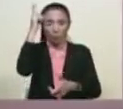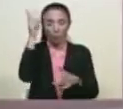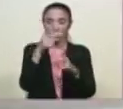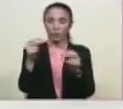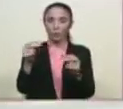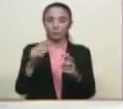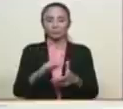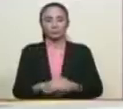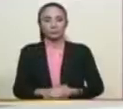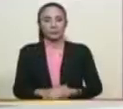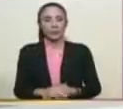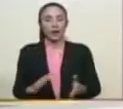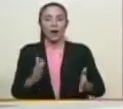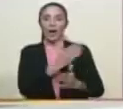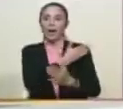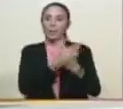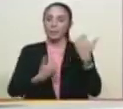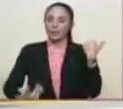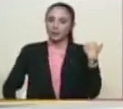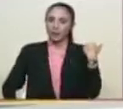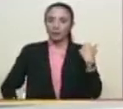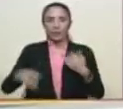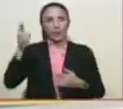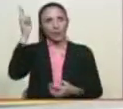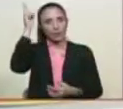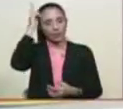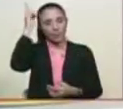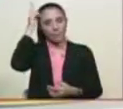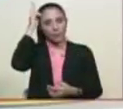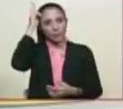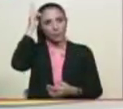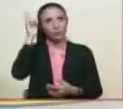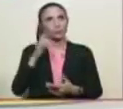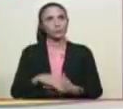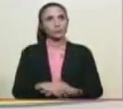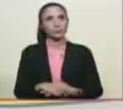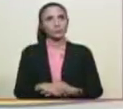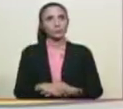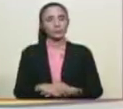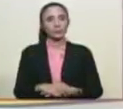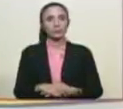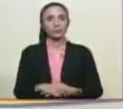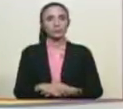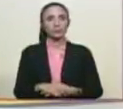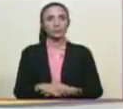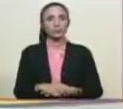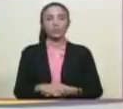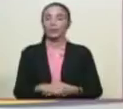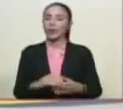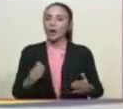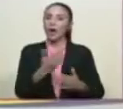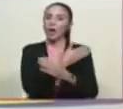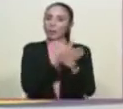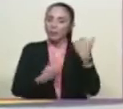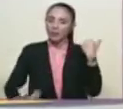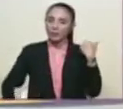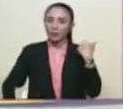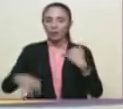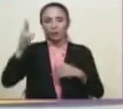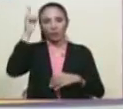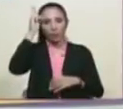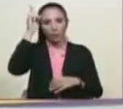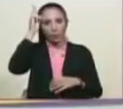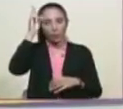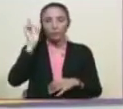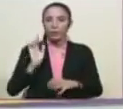Y Pedro Pablo Kuczynski, que me ha mandado una carta y la guardo todavía de invitación a la cumbre de las Américas, como debe ser, porque él es el anfitrión,